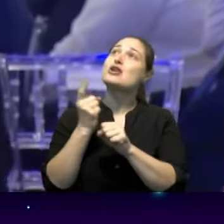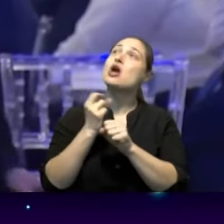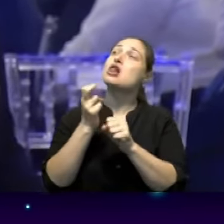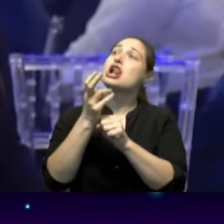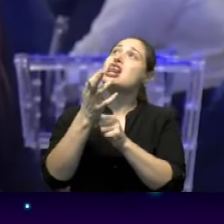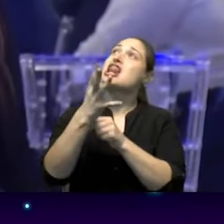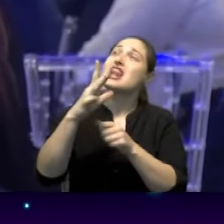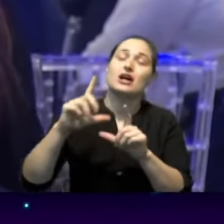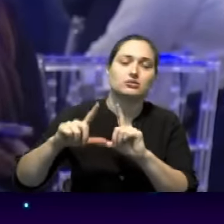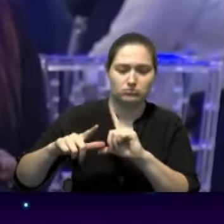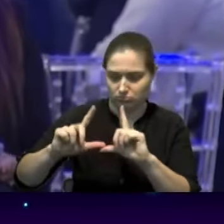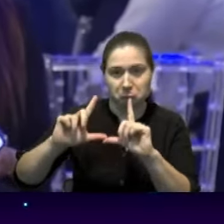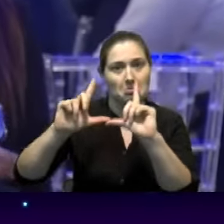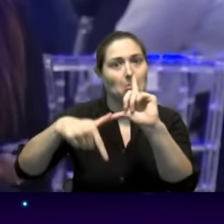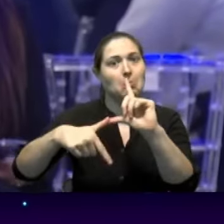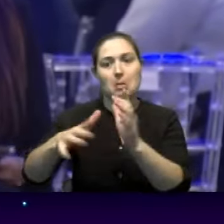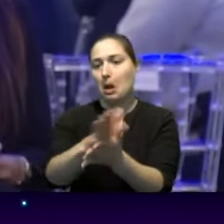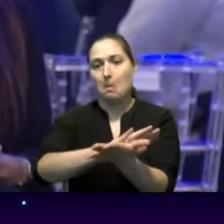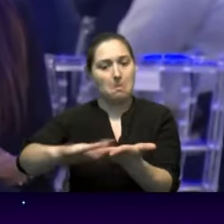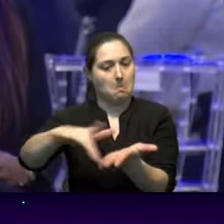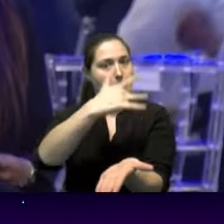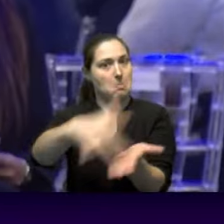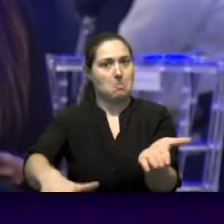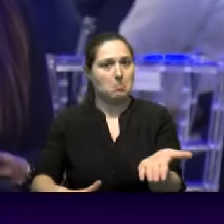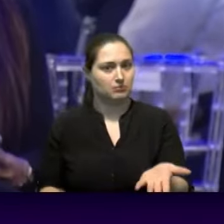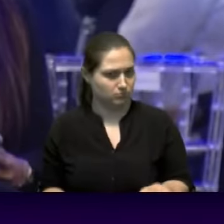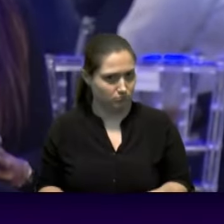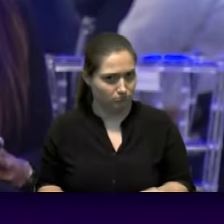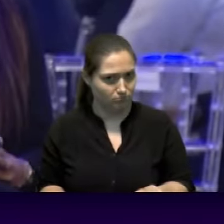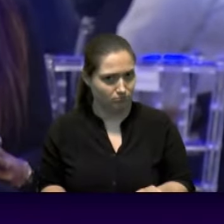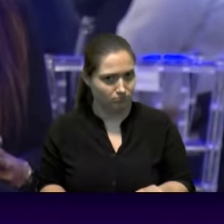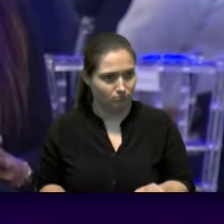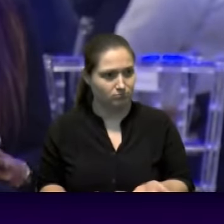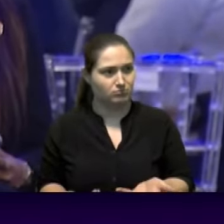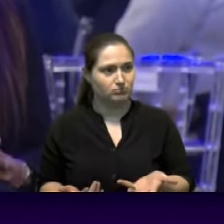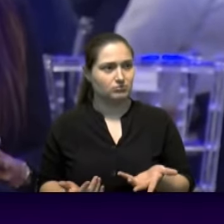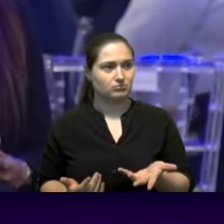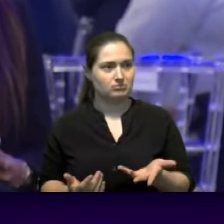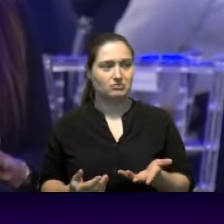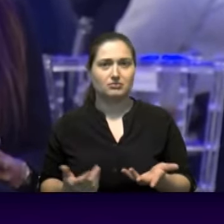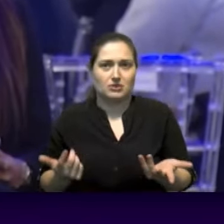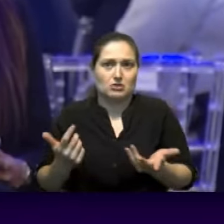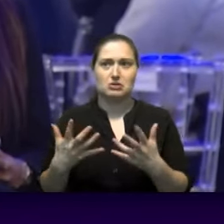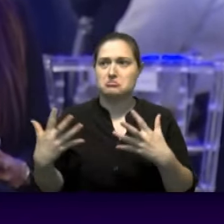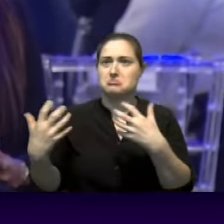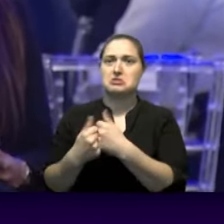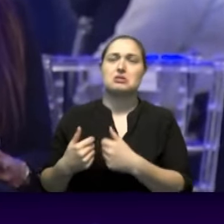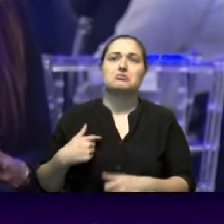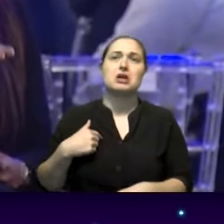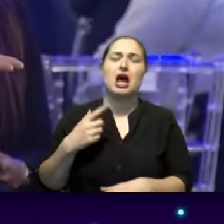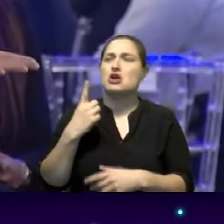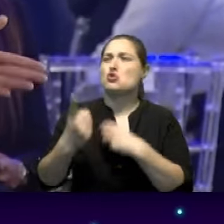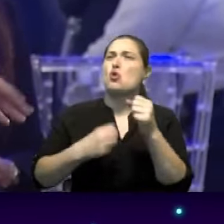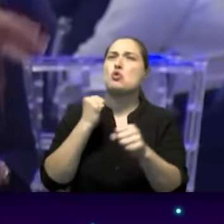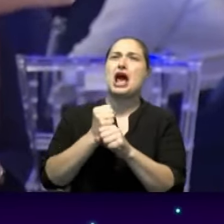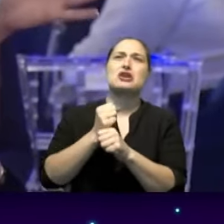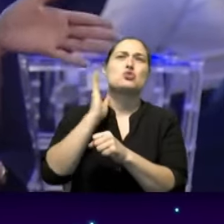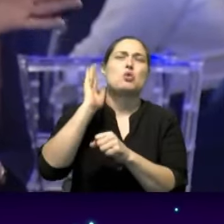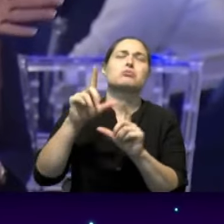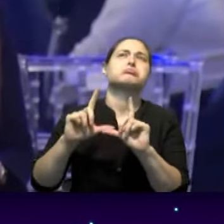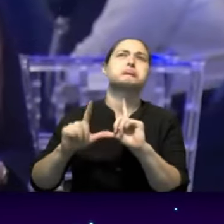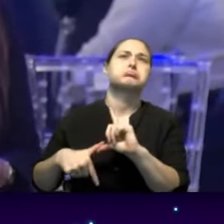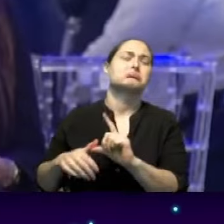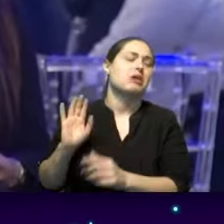algún delito menor alguna contravención al mando de un vehículo se sienten que no tienen que pagar porque se le perime en un año van